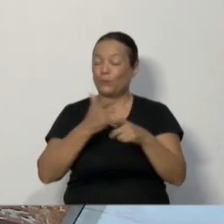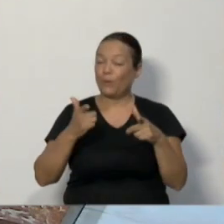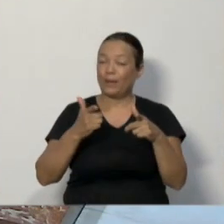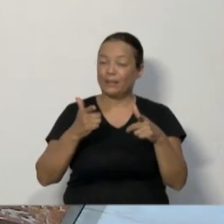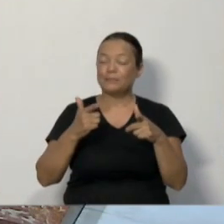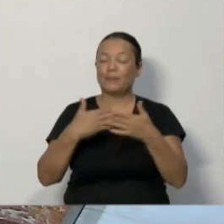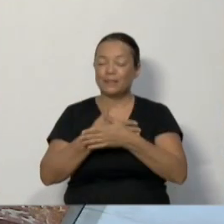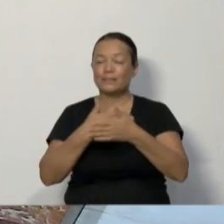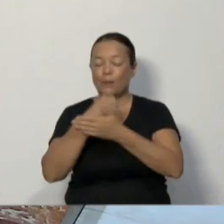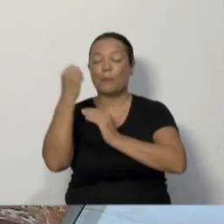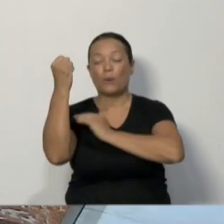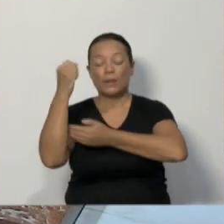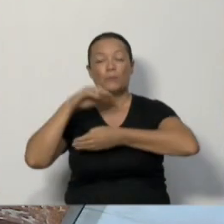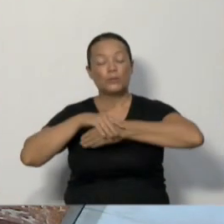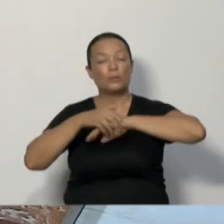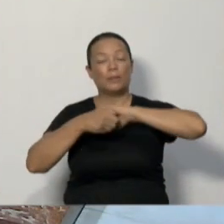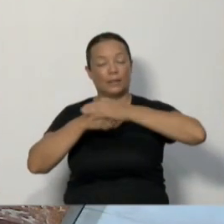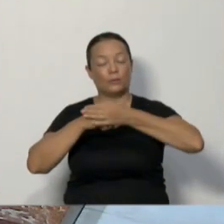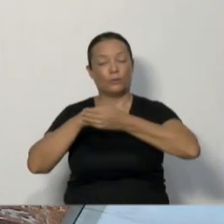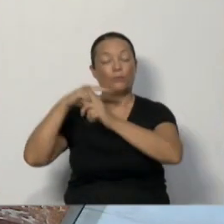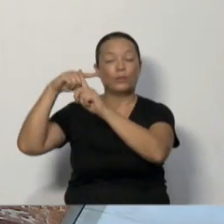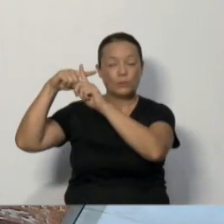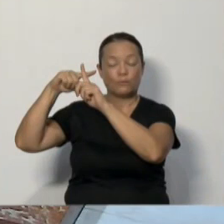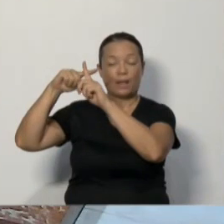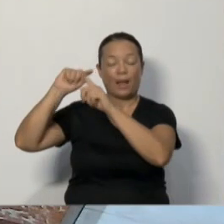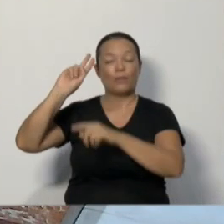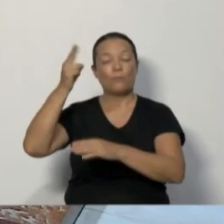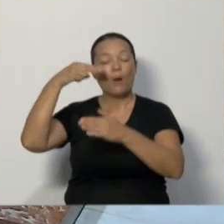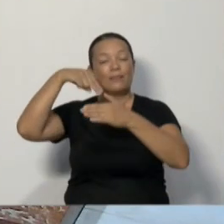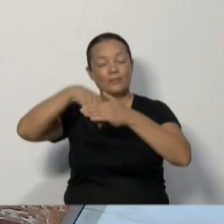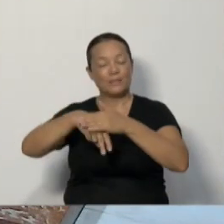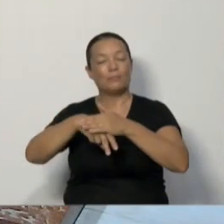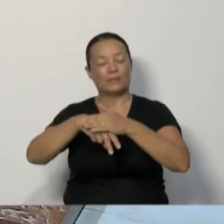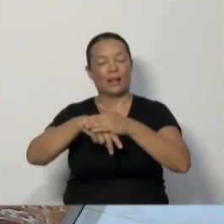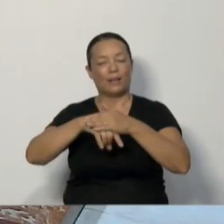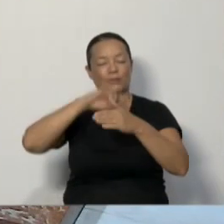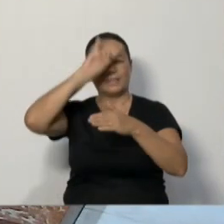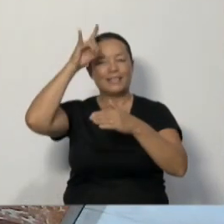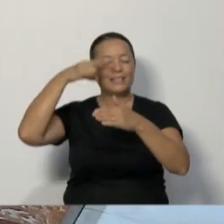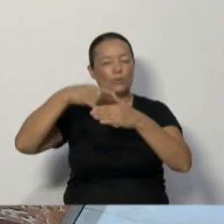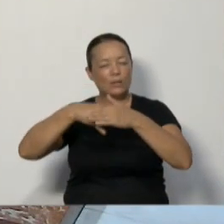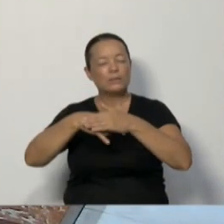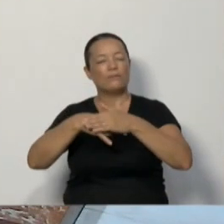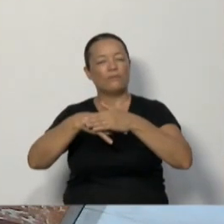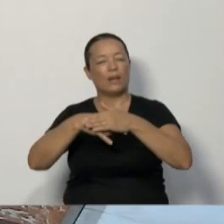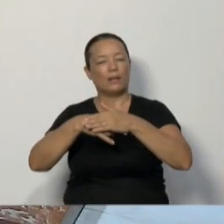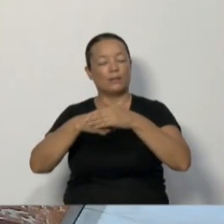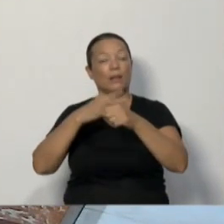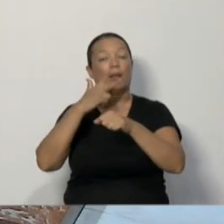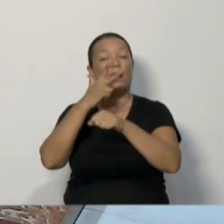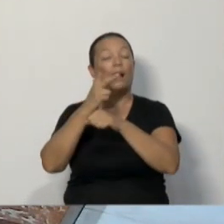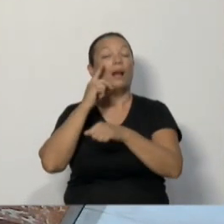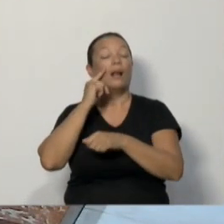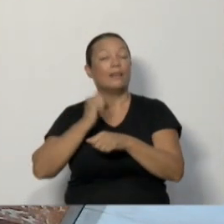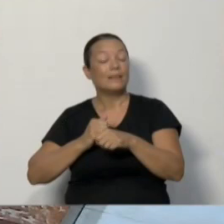Virgen. Padeció bajo el poder de Poncio Pilato. Fue crucificado, muerto y sepultado. Descendió